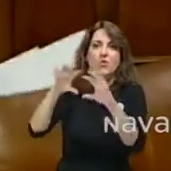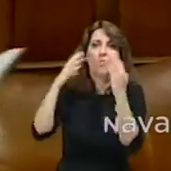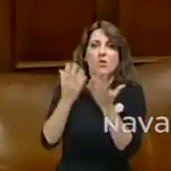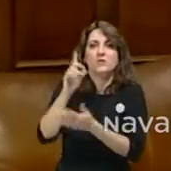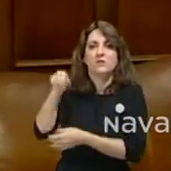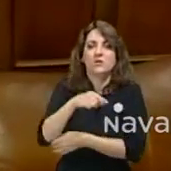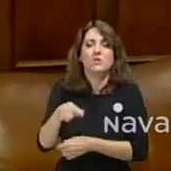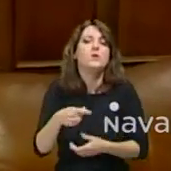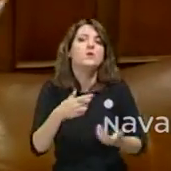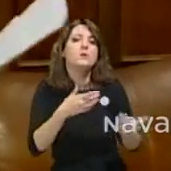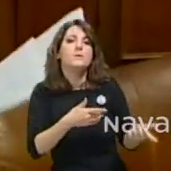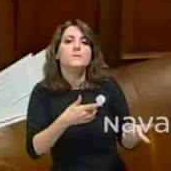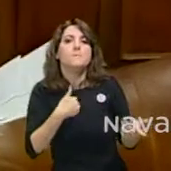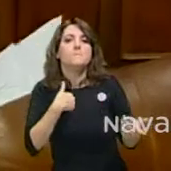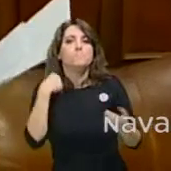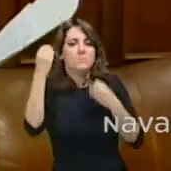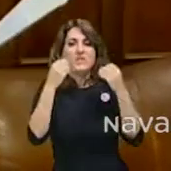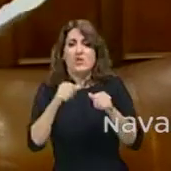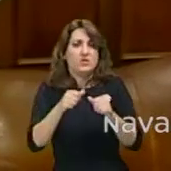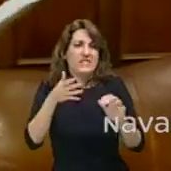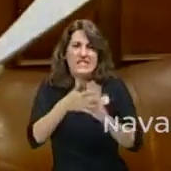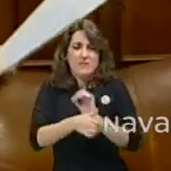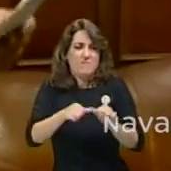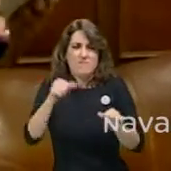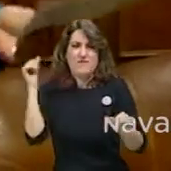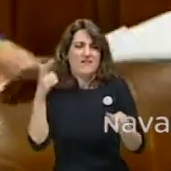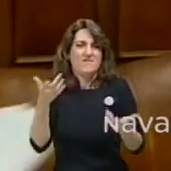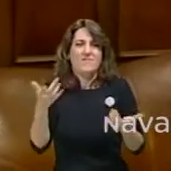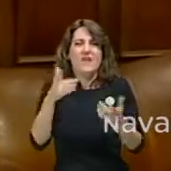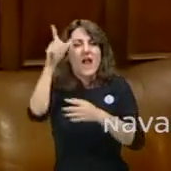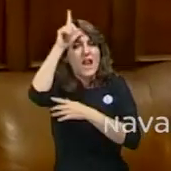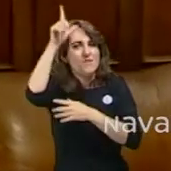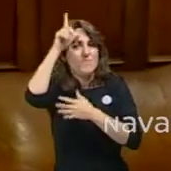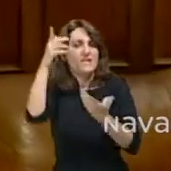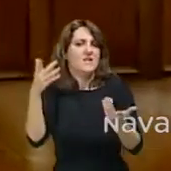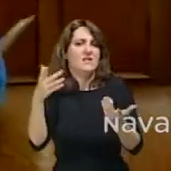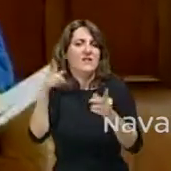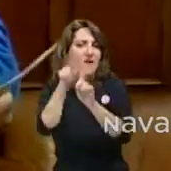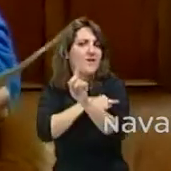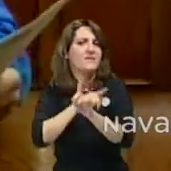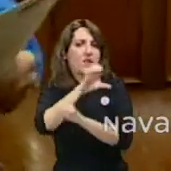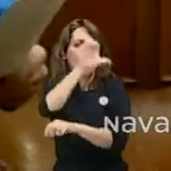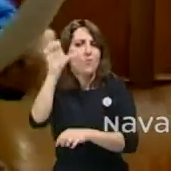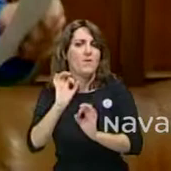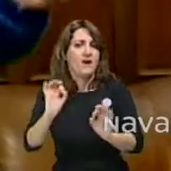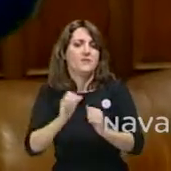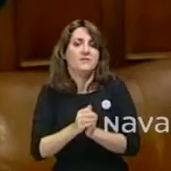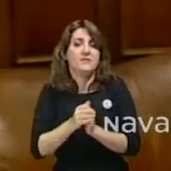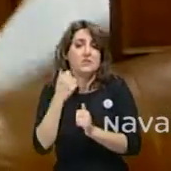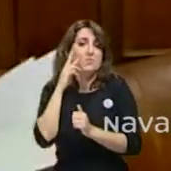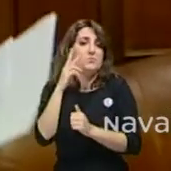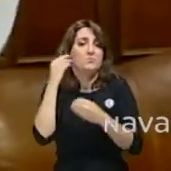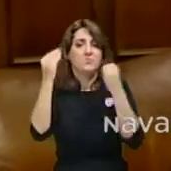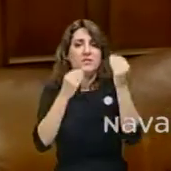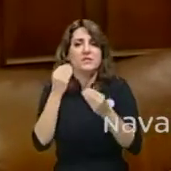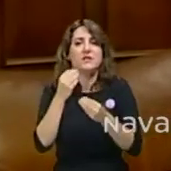considerado que Alemania es un referente en toda Europa. Solamente pensar que son 84 millones de habitantes y que están en el